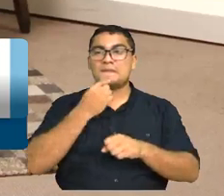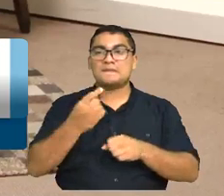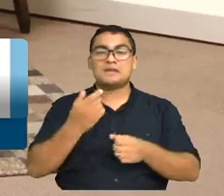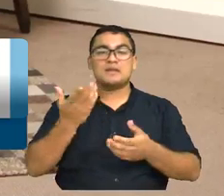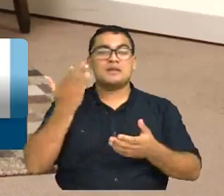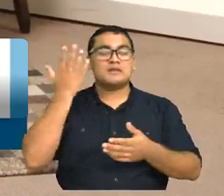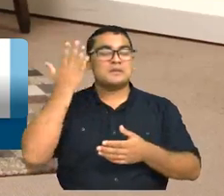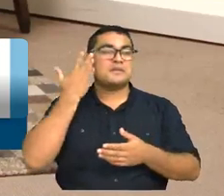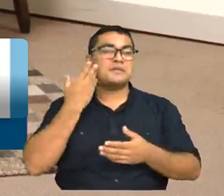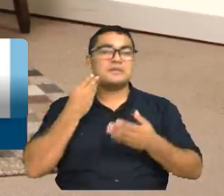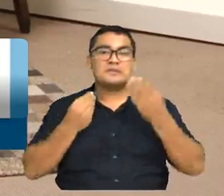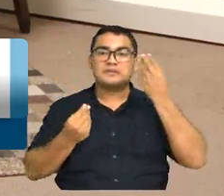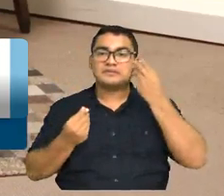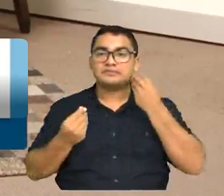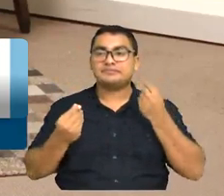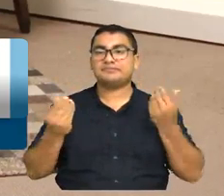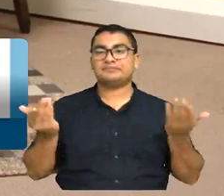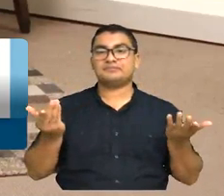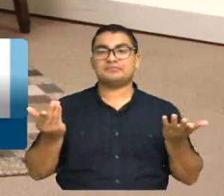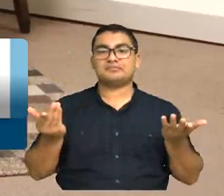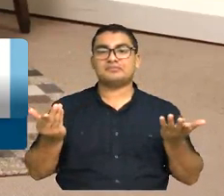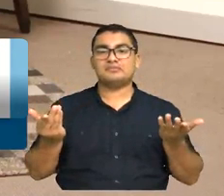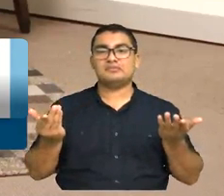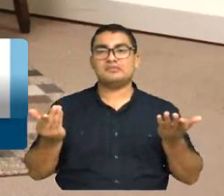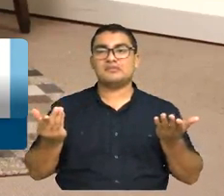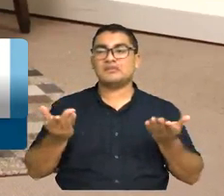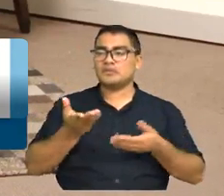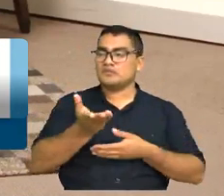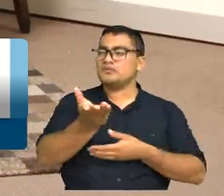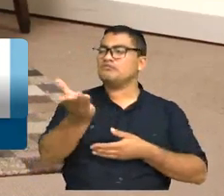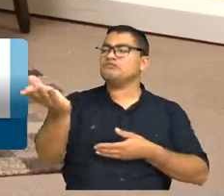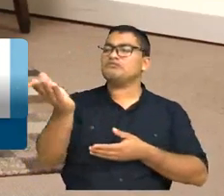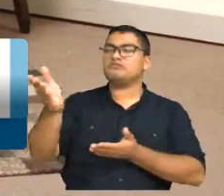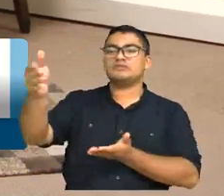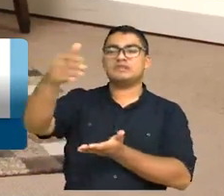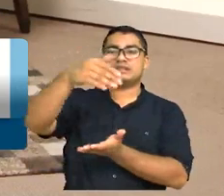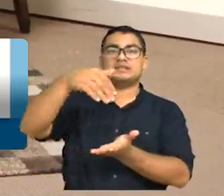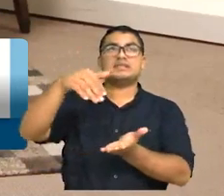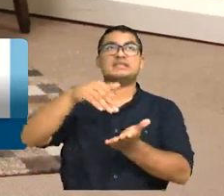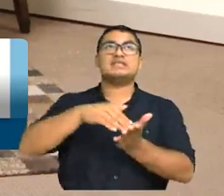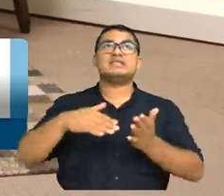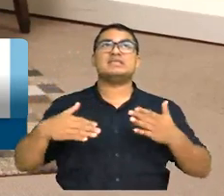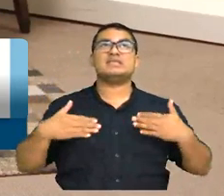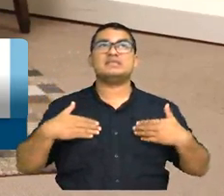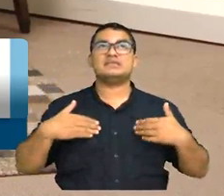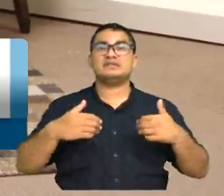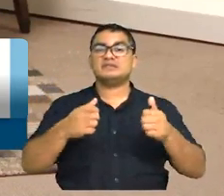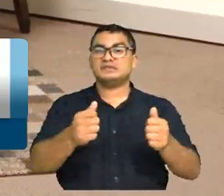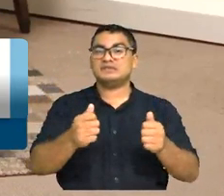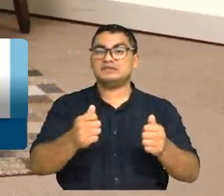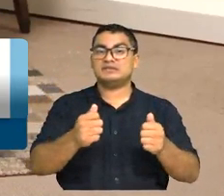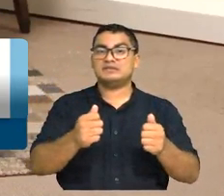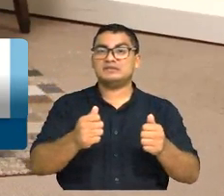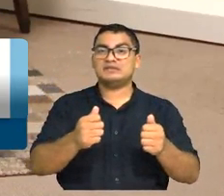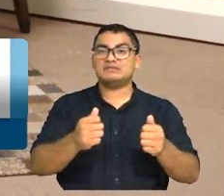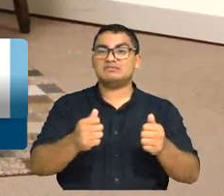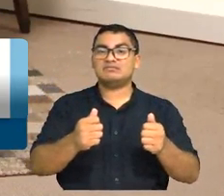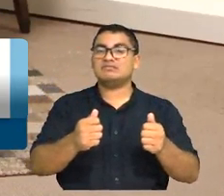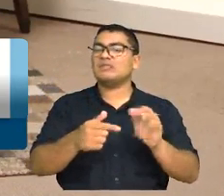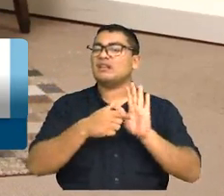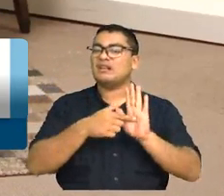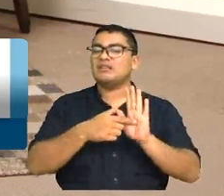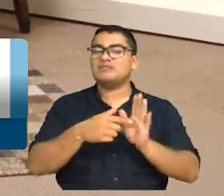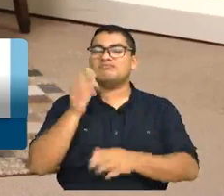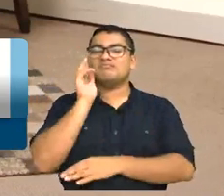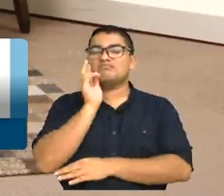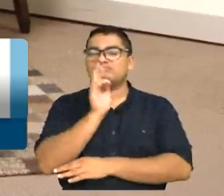deshidratación. Okay. Ahora, usted que está en el centro de salud, que está en el sistema de salud, ¿se ven muchos casos de golpe